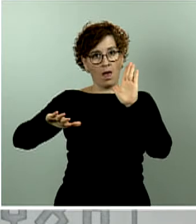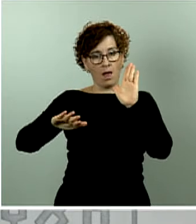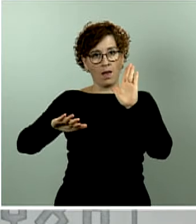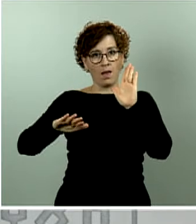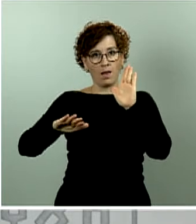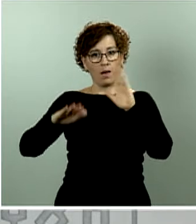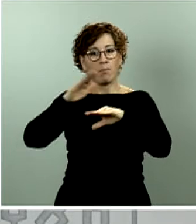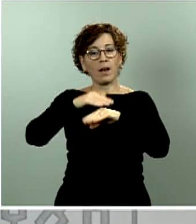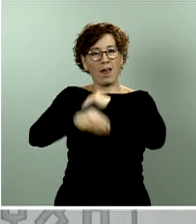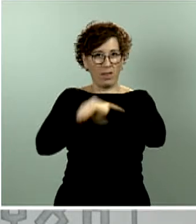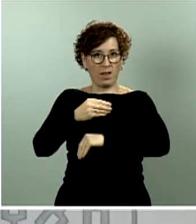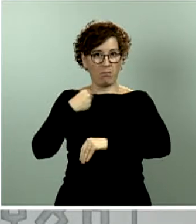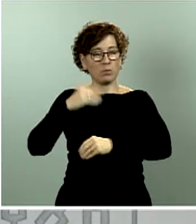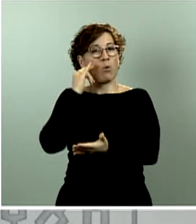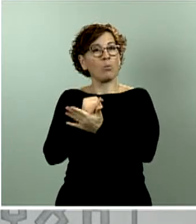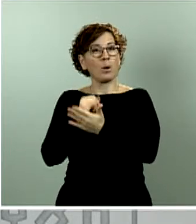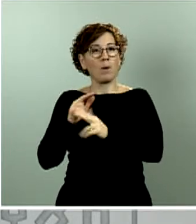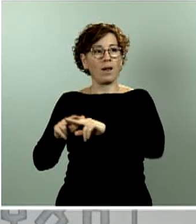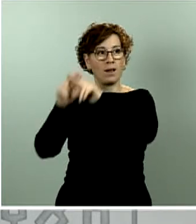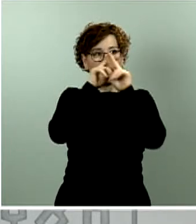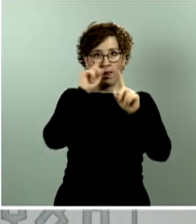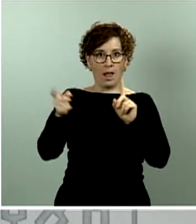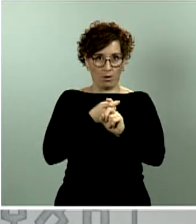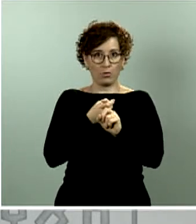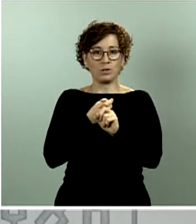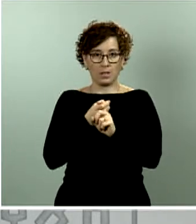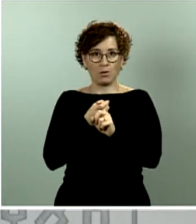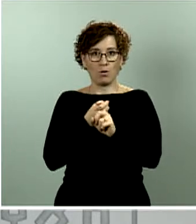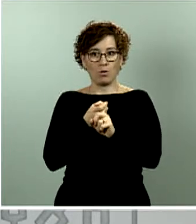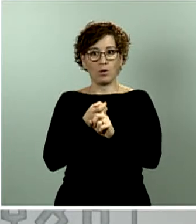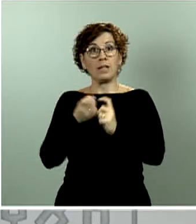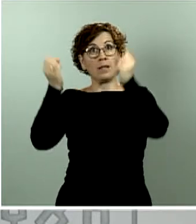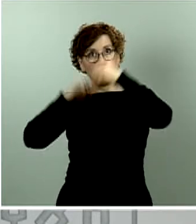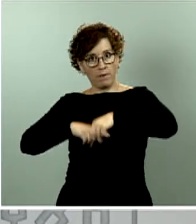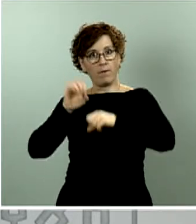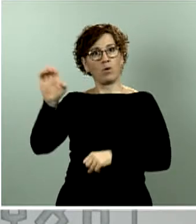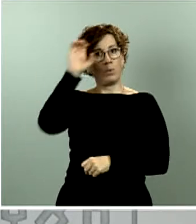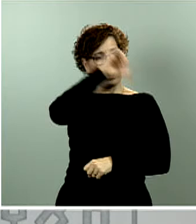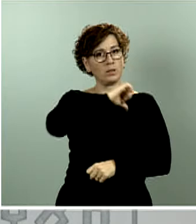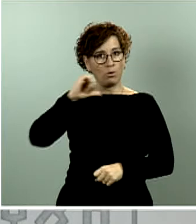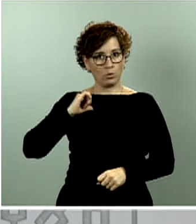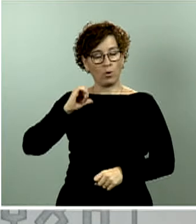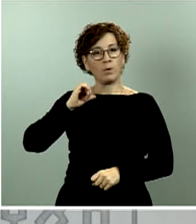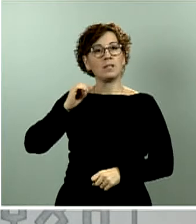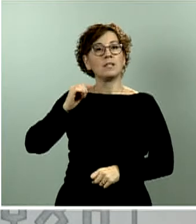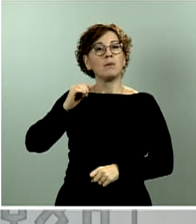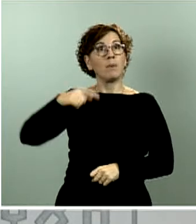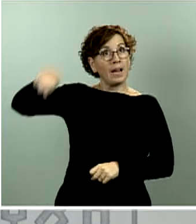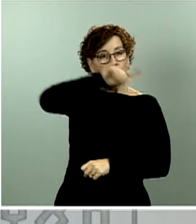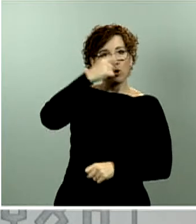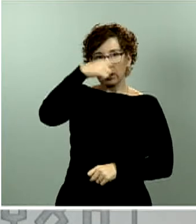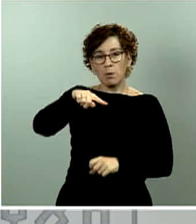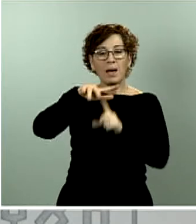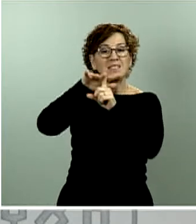diagnóstico en la que se han acordado con las comunidades, se están acordando con las comunidades autónomas las situaciones en las que tiene sentido utilizar un tipo